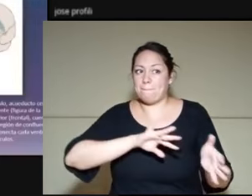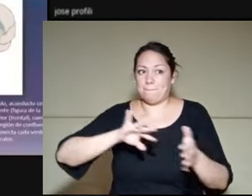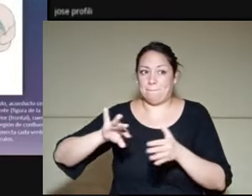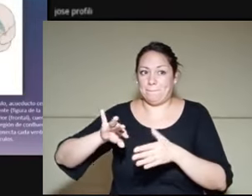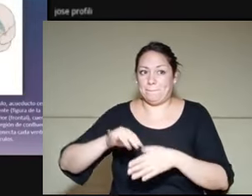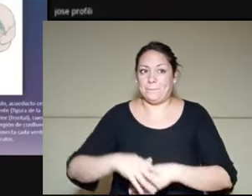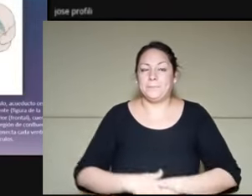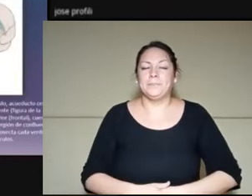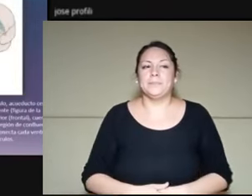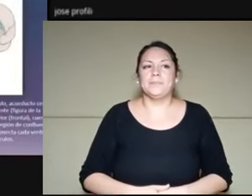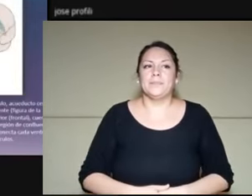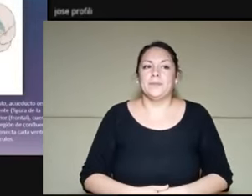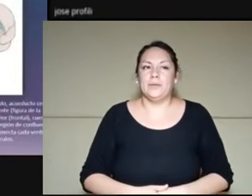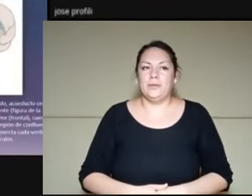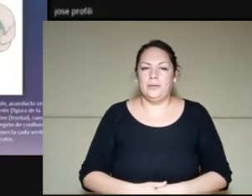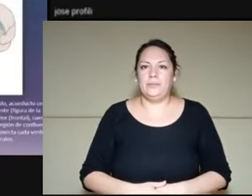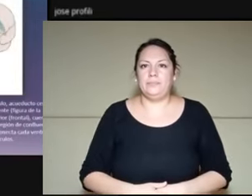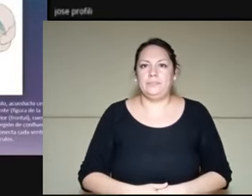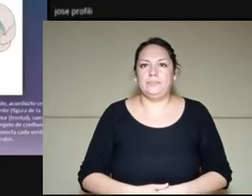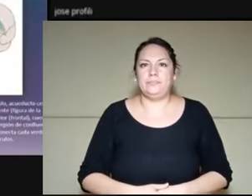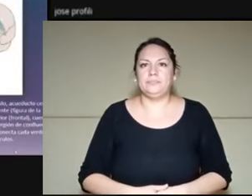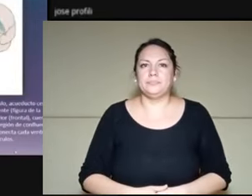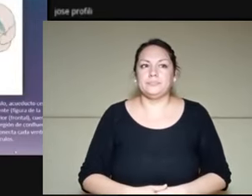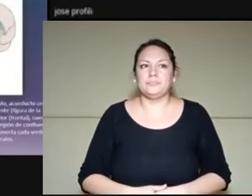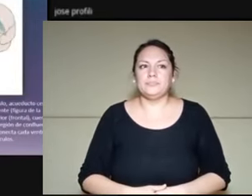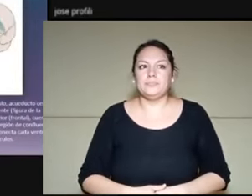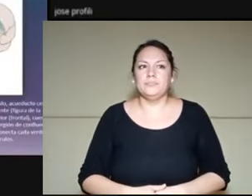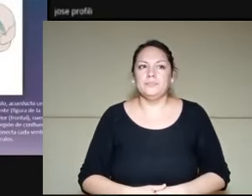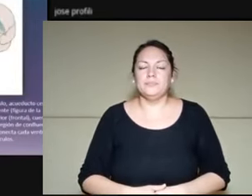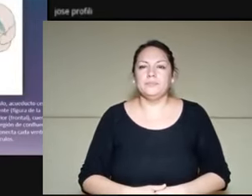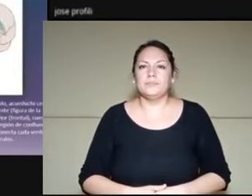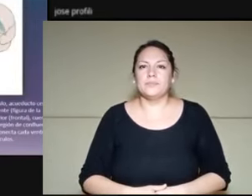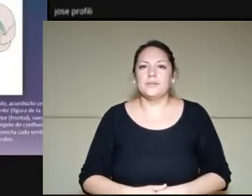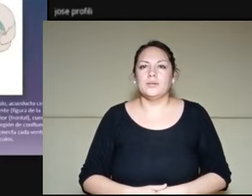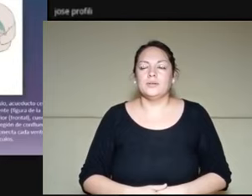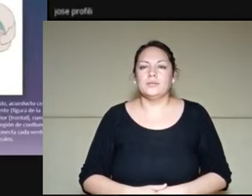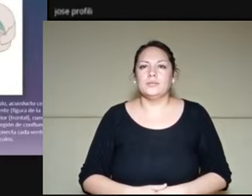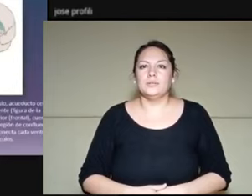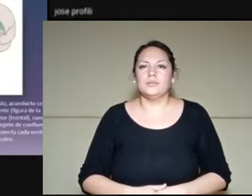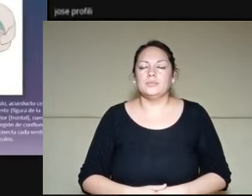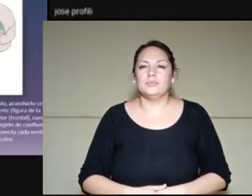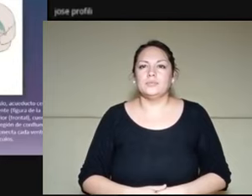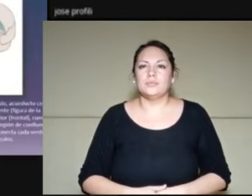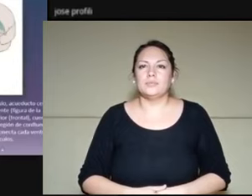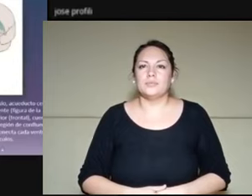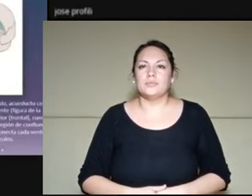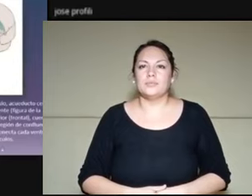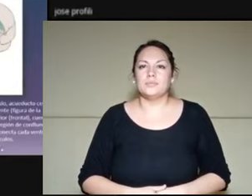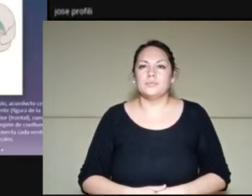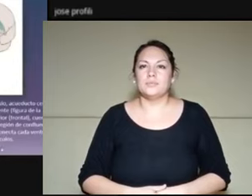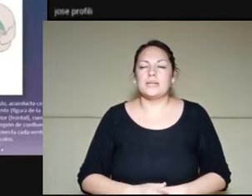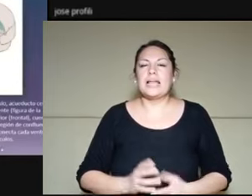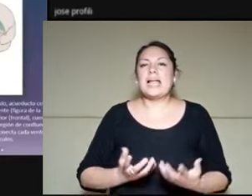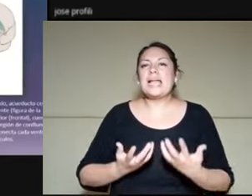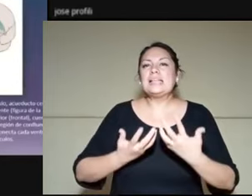Bien, y tenemos después, yo les dije recién en la primera diapositiva, yo les había dicho que teníamos un